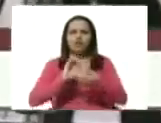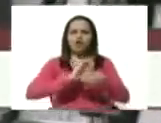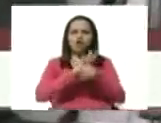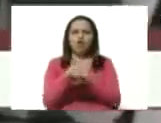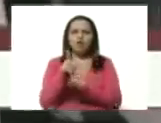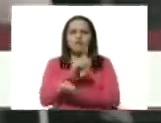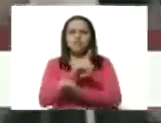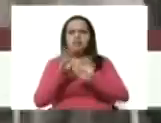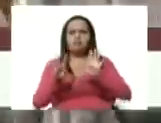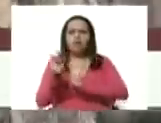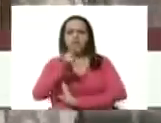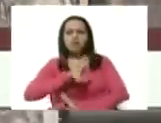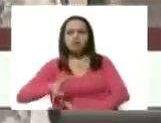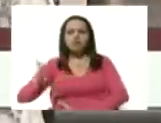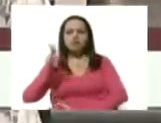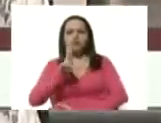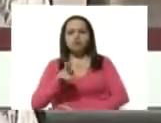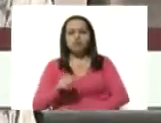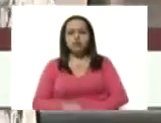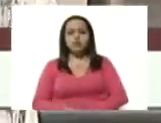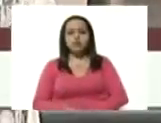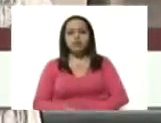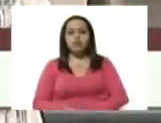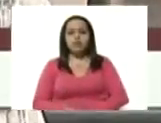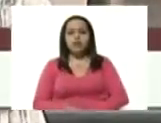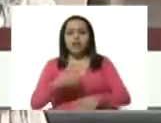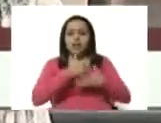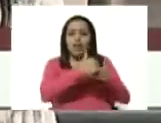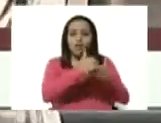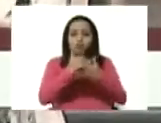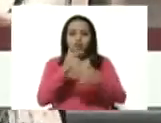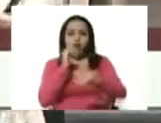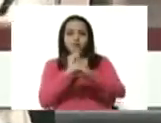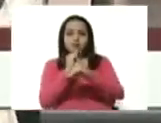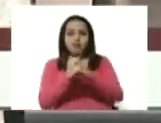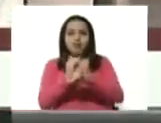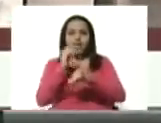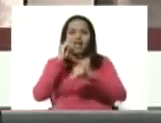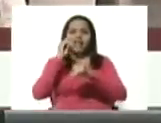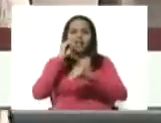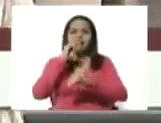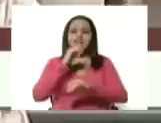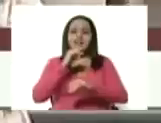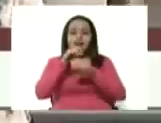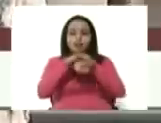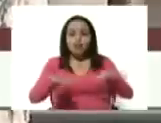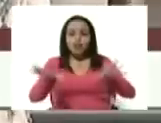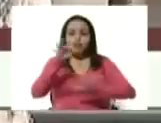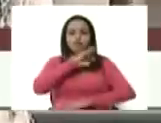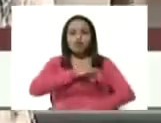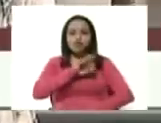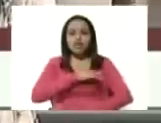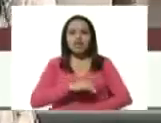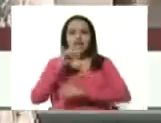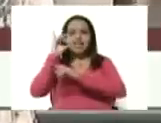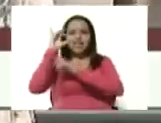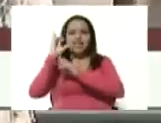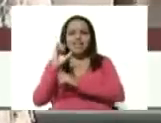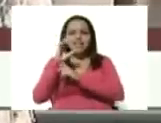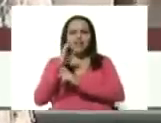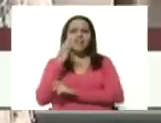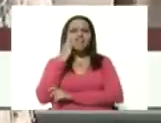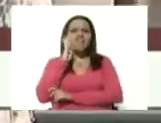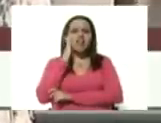COVID-19, utilizando eficazmente las redes sociales Instagram, Facebook y Telegram, con